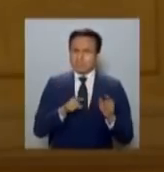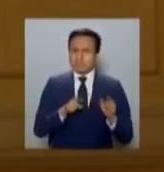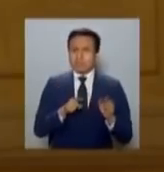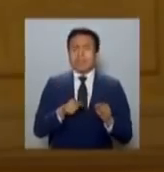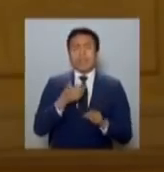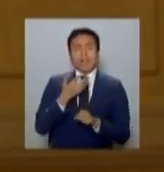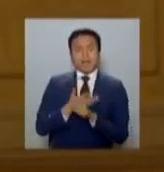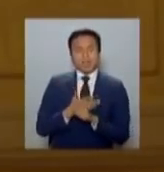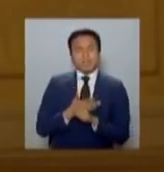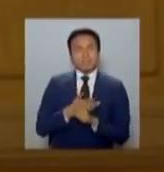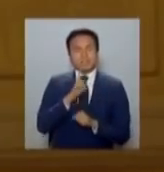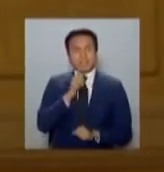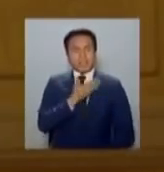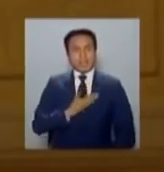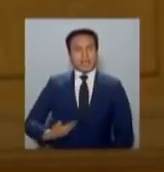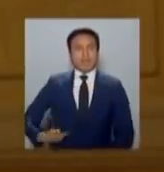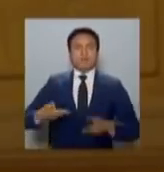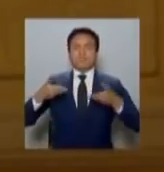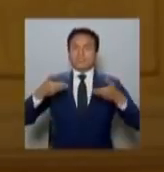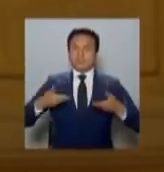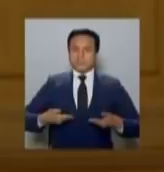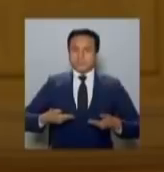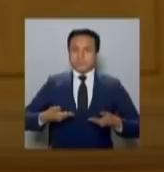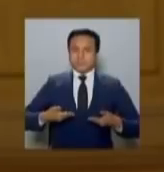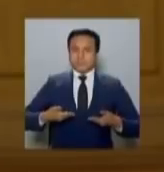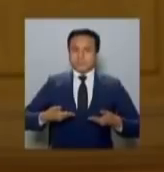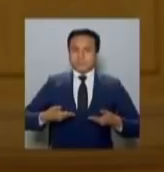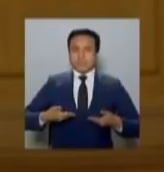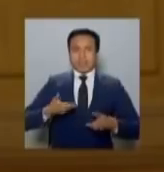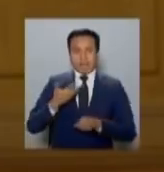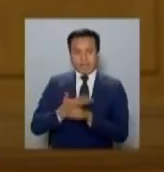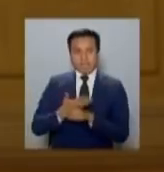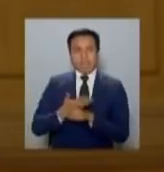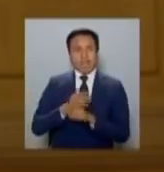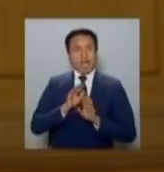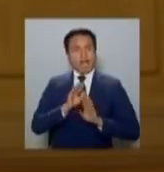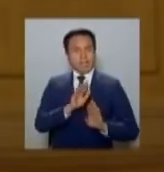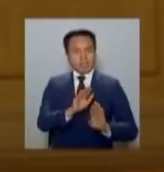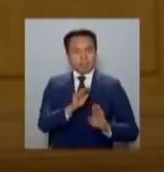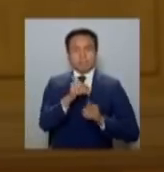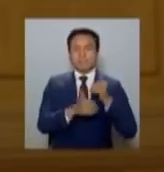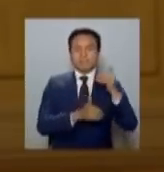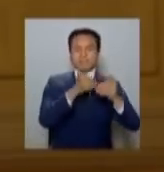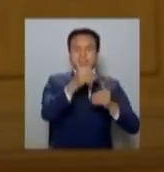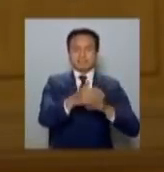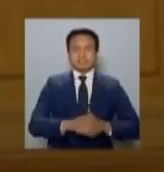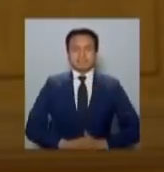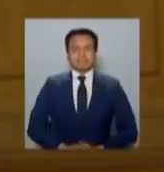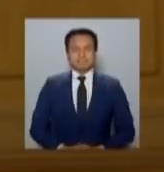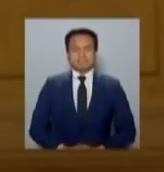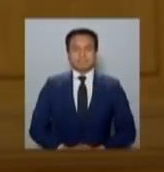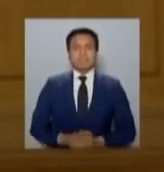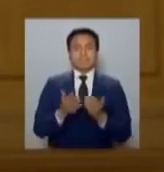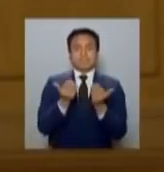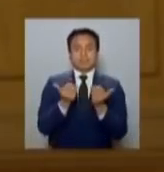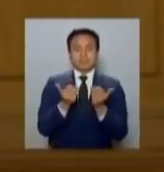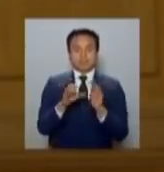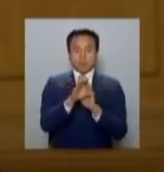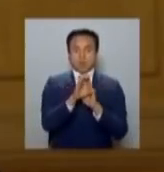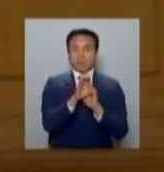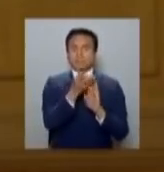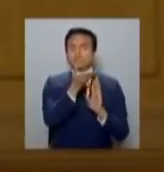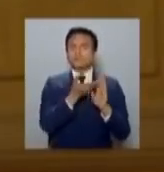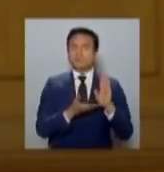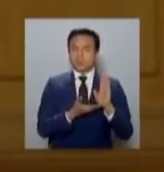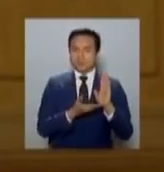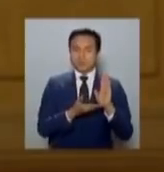esas tiendas tuvo un ministro, mientras que el Partido Socialista logró que dos de sus militantes, que son Carlos Montes, que fue nominado en Vivienda, y Maya Fernández en Defensa, y